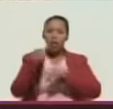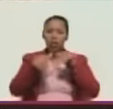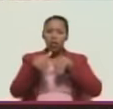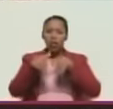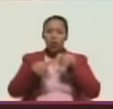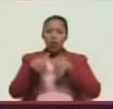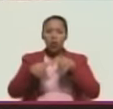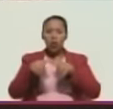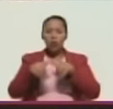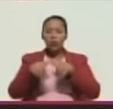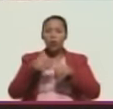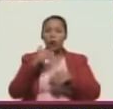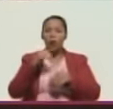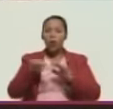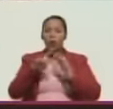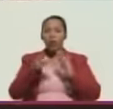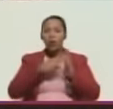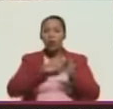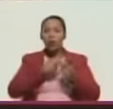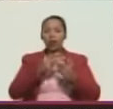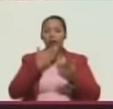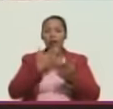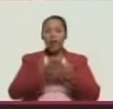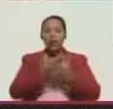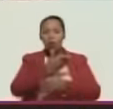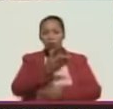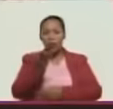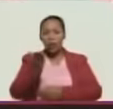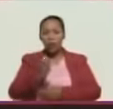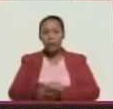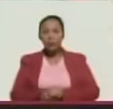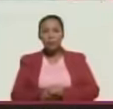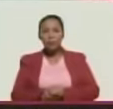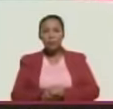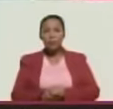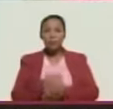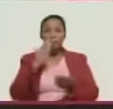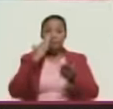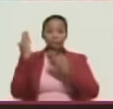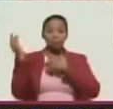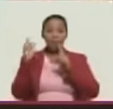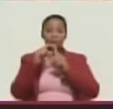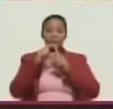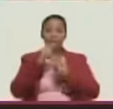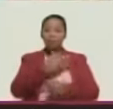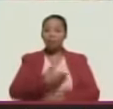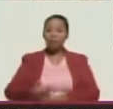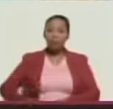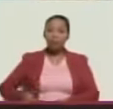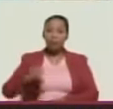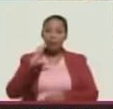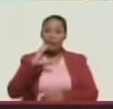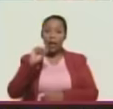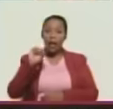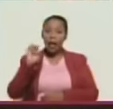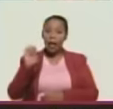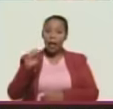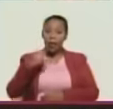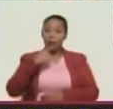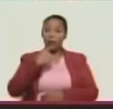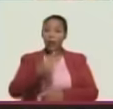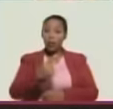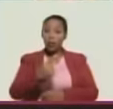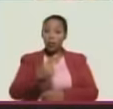voluntad absoluta Muchas gracias a todos bien acabamos de escuchar las palabras del presidente del Consejo Nacional electoral ha dicho que la red de